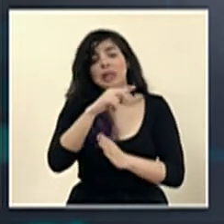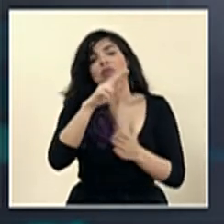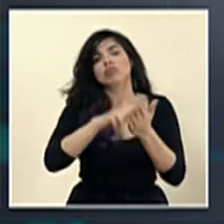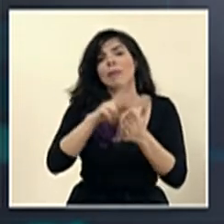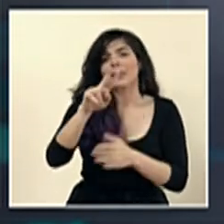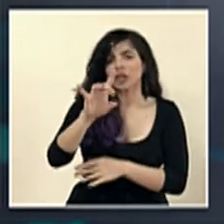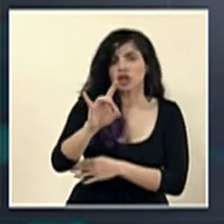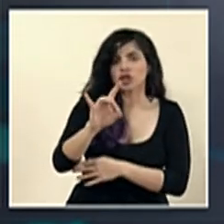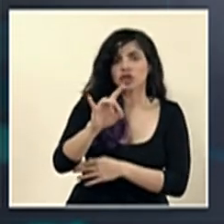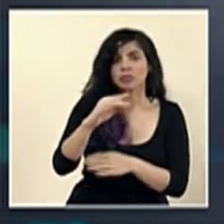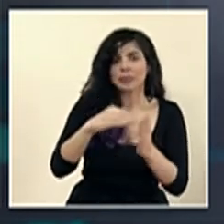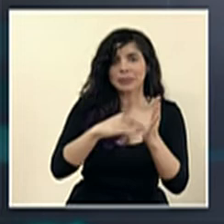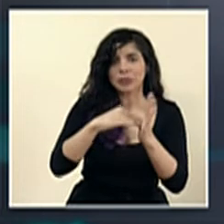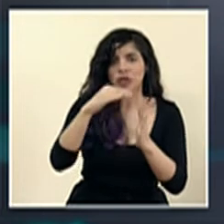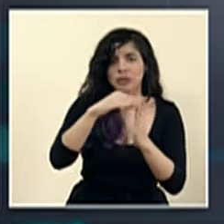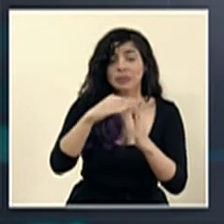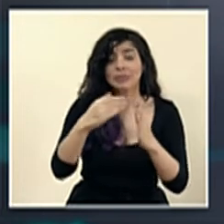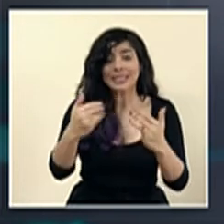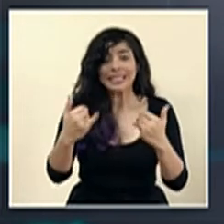En este momento,